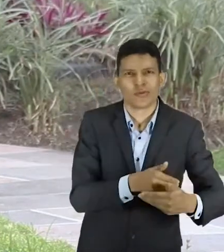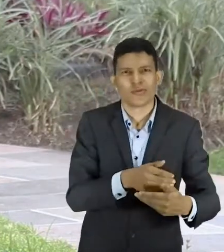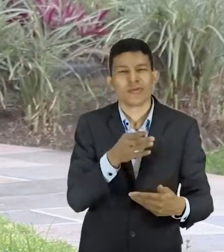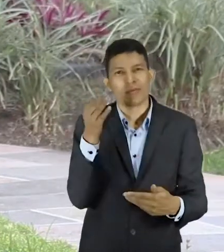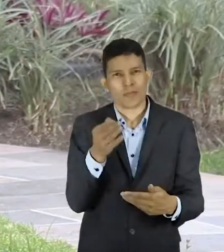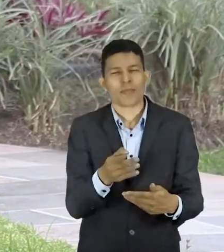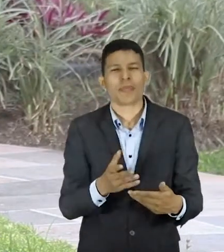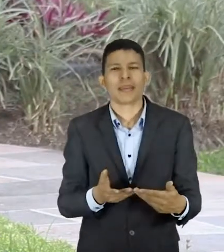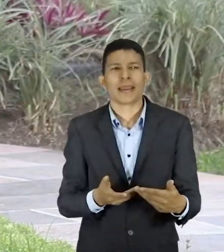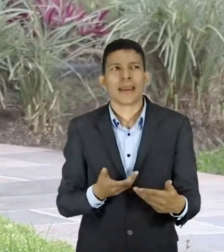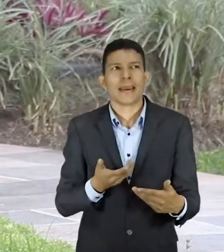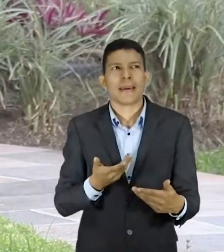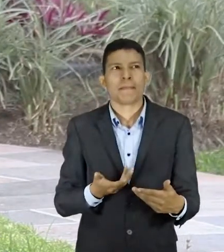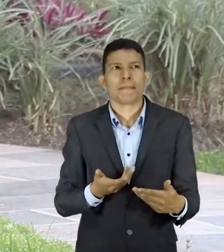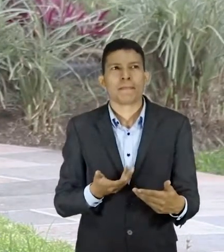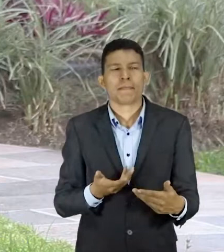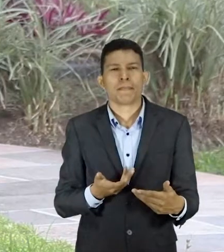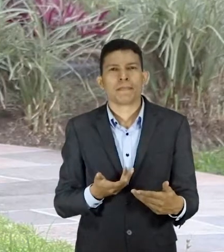proceso.